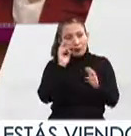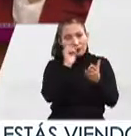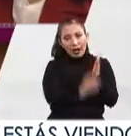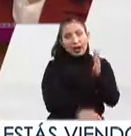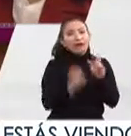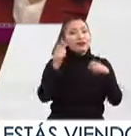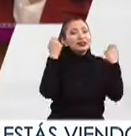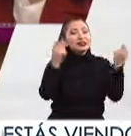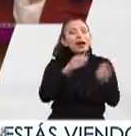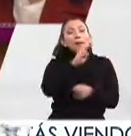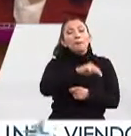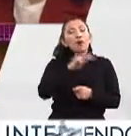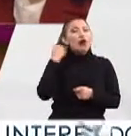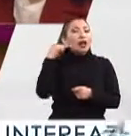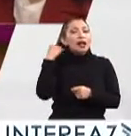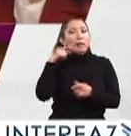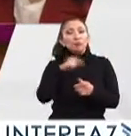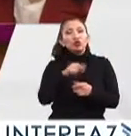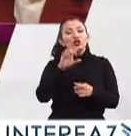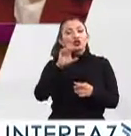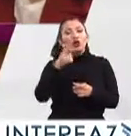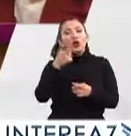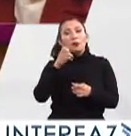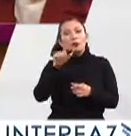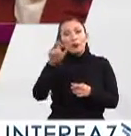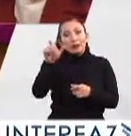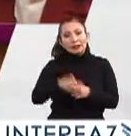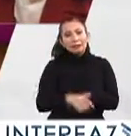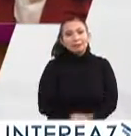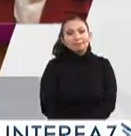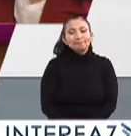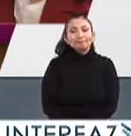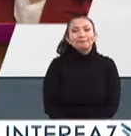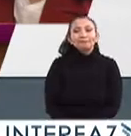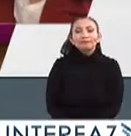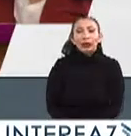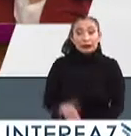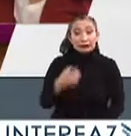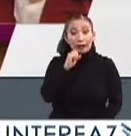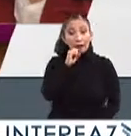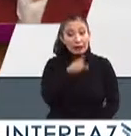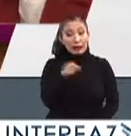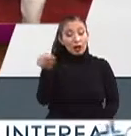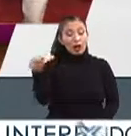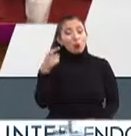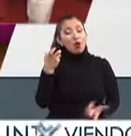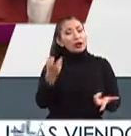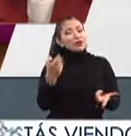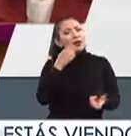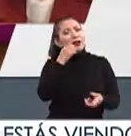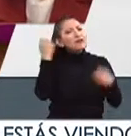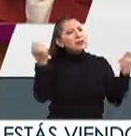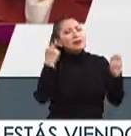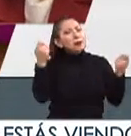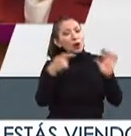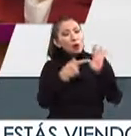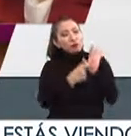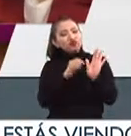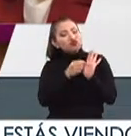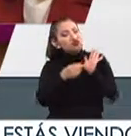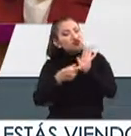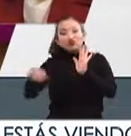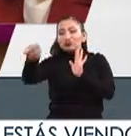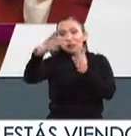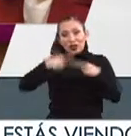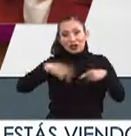en festivalmorelia.mx. Marioli, además me imagino que, bueno, además de ser este festival un verdadero escaparate para